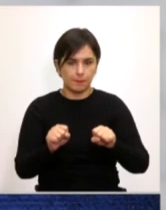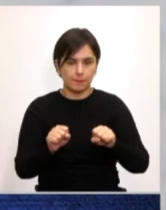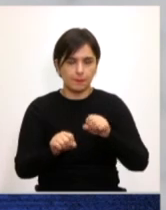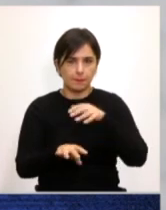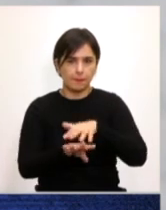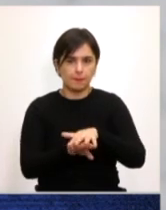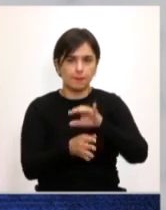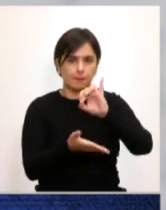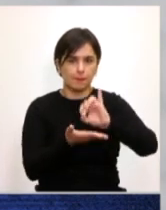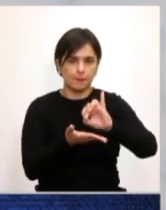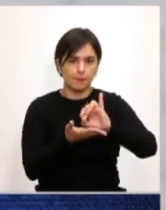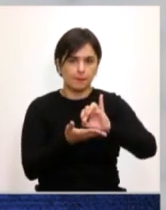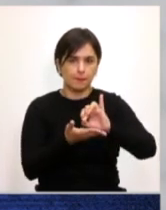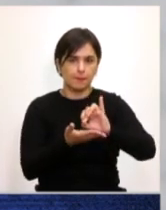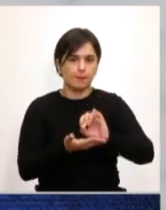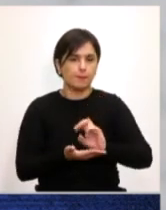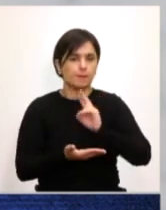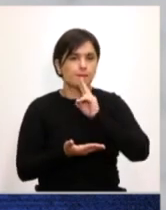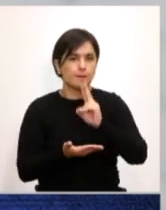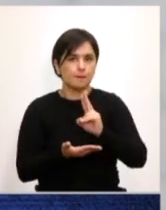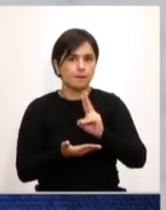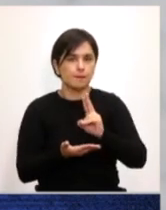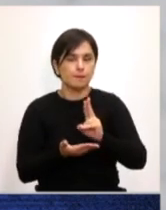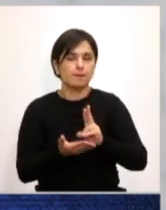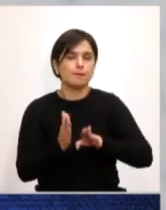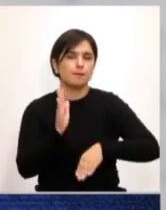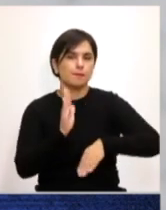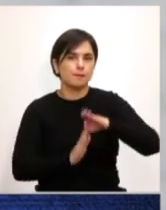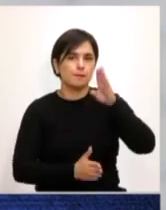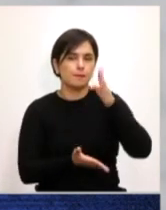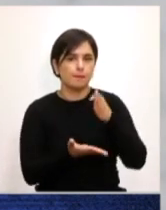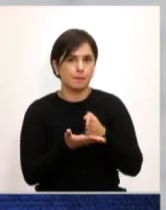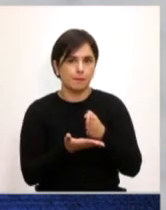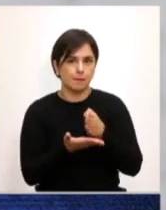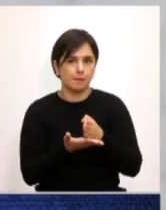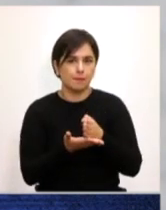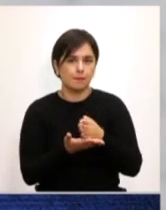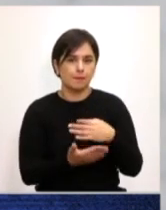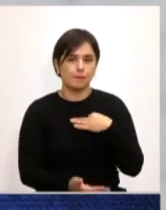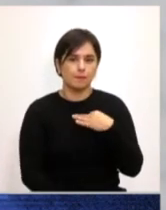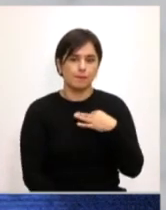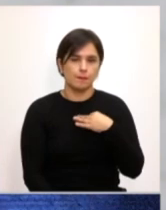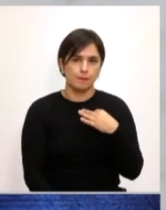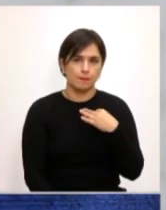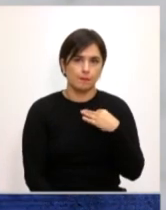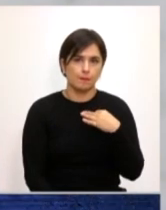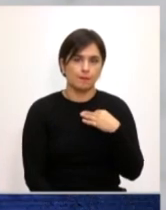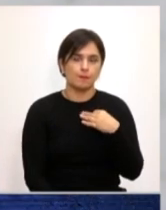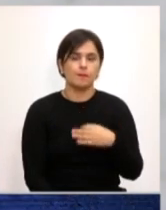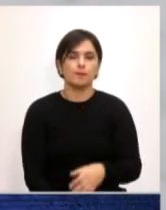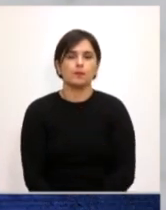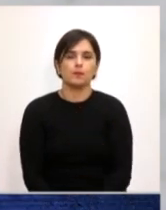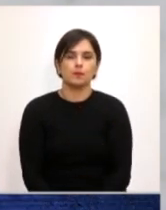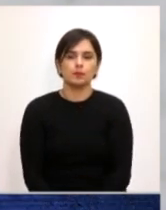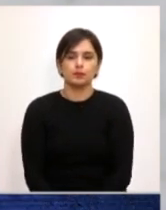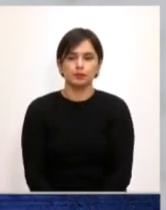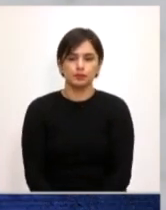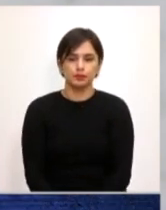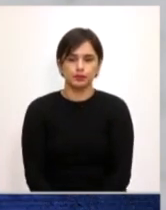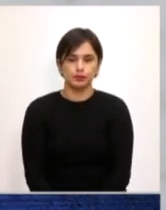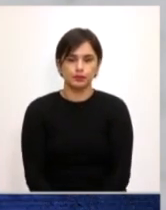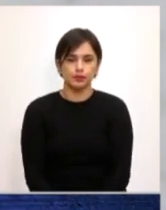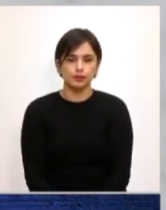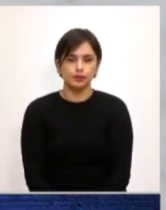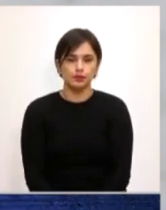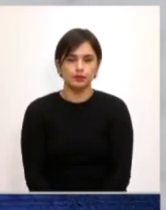institucional que responda a las cada vez mayores exigencias de la ciudadanía en estos ámbitos.